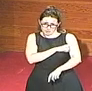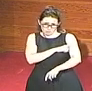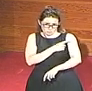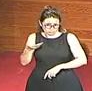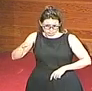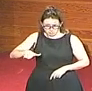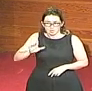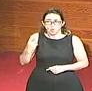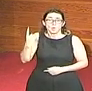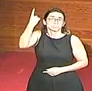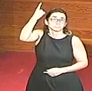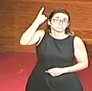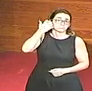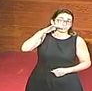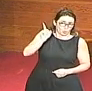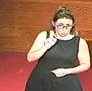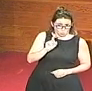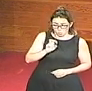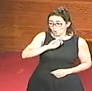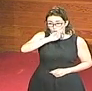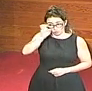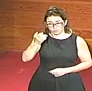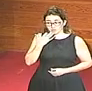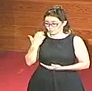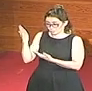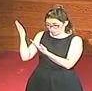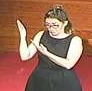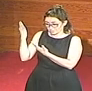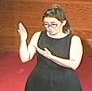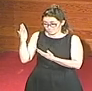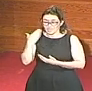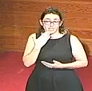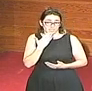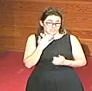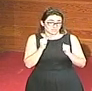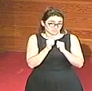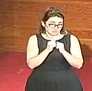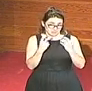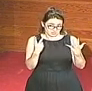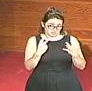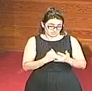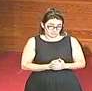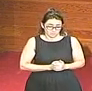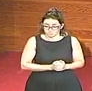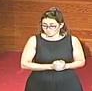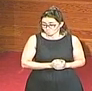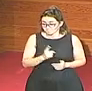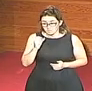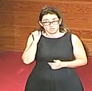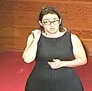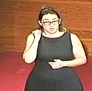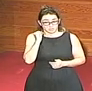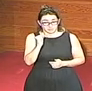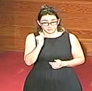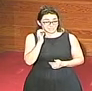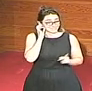raro, es lo más triste. Jan Kuciak, aquí lo veis, tenía 27 años. Lo asesinaron un año más